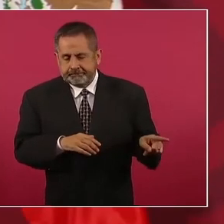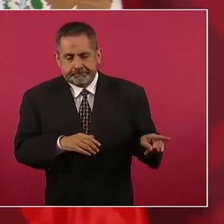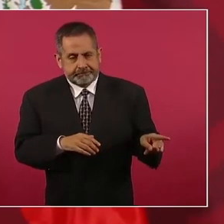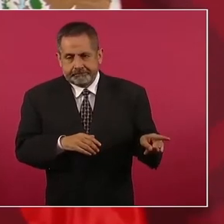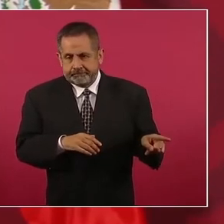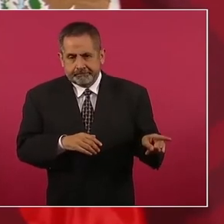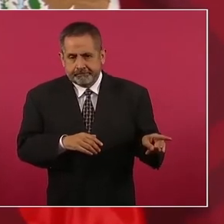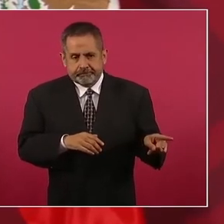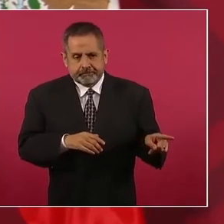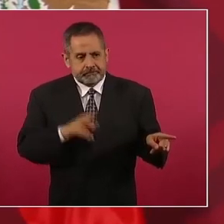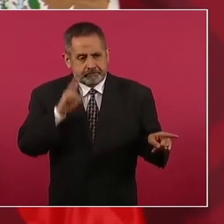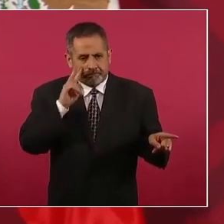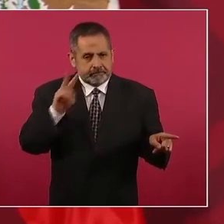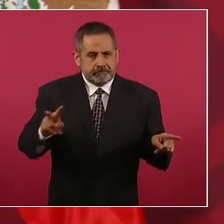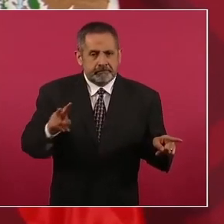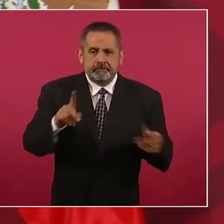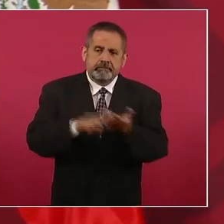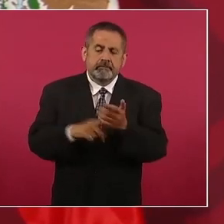la destrucción de